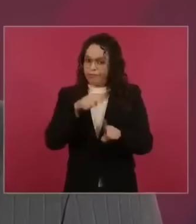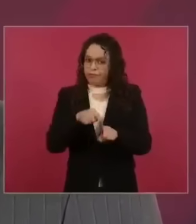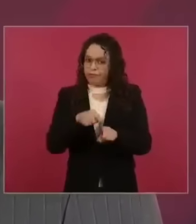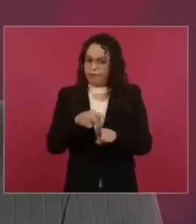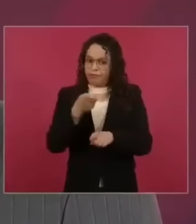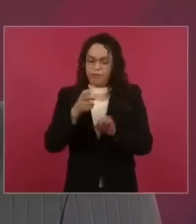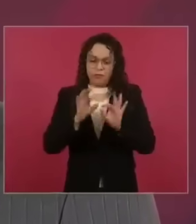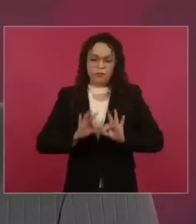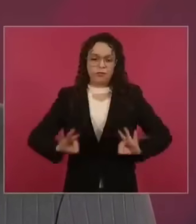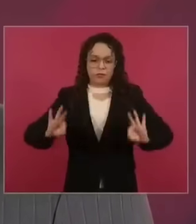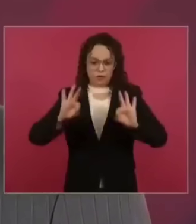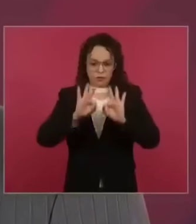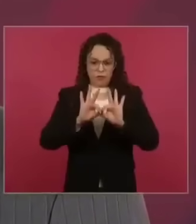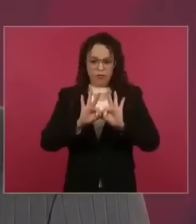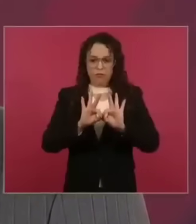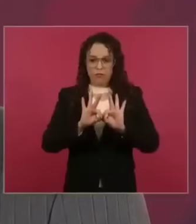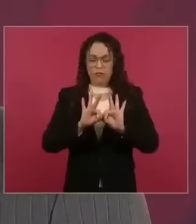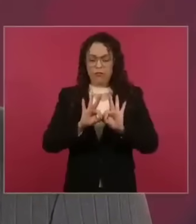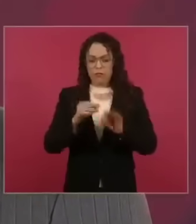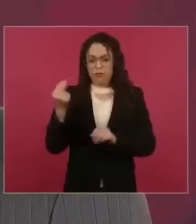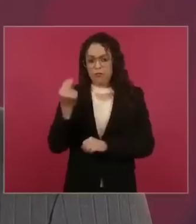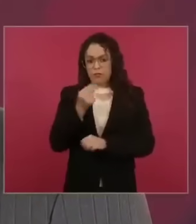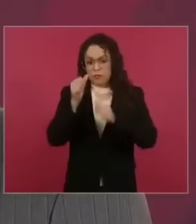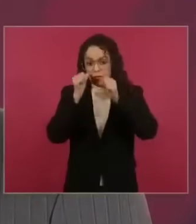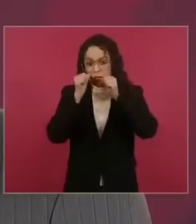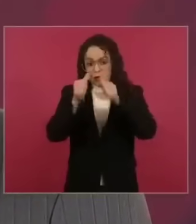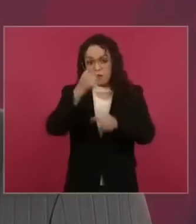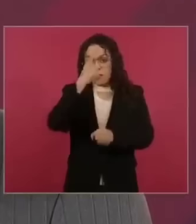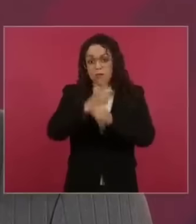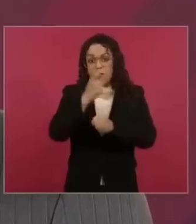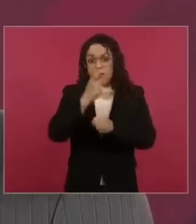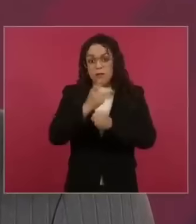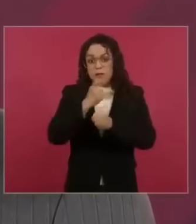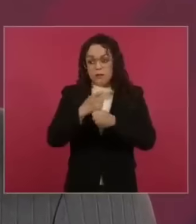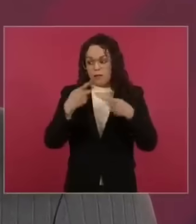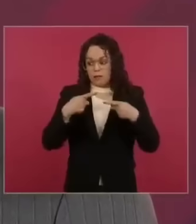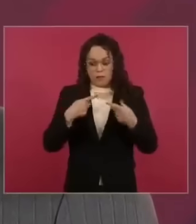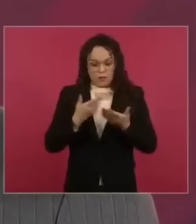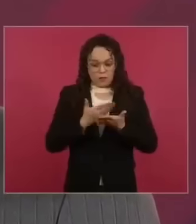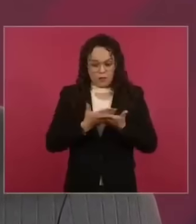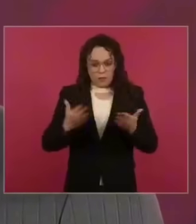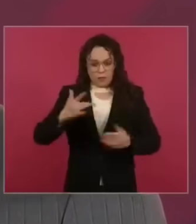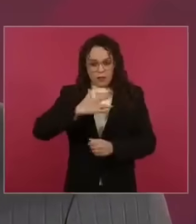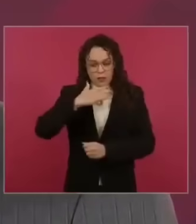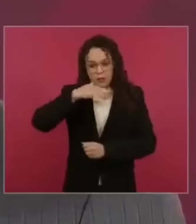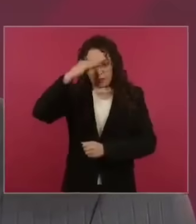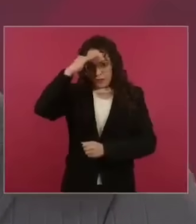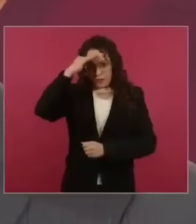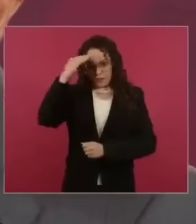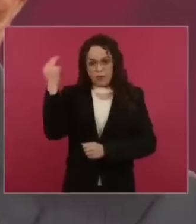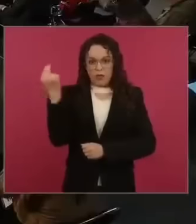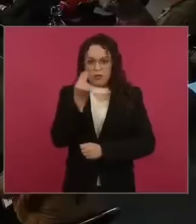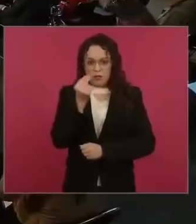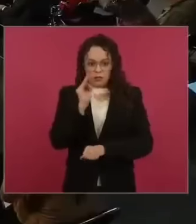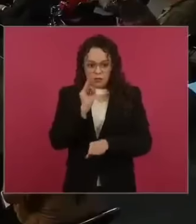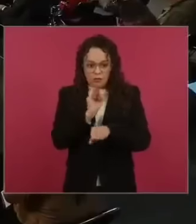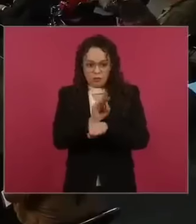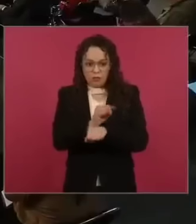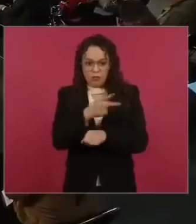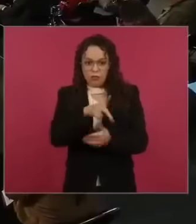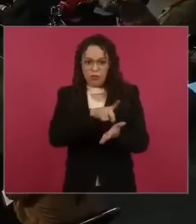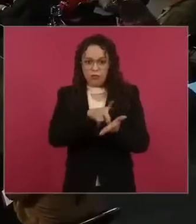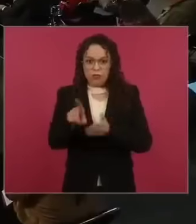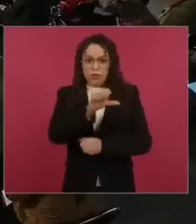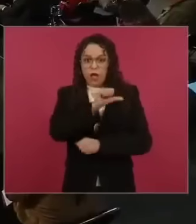hemos vivido sexenios Dónde estaba broso Mira si broso se hubiera mostrado así en el secenio de Calderón